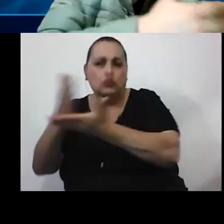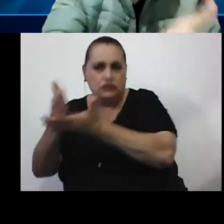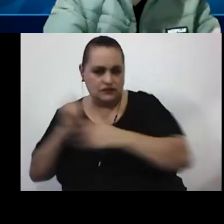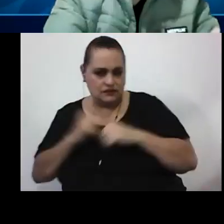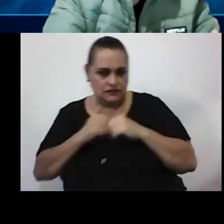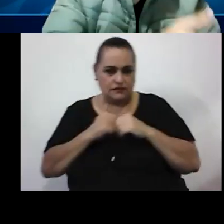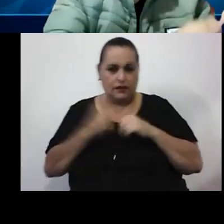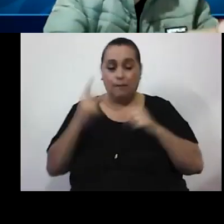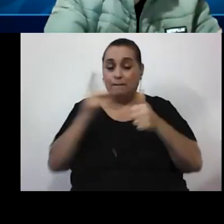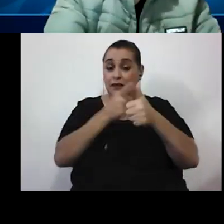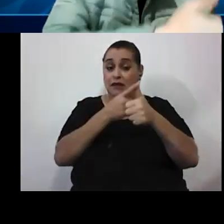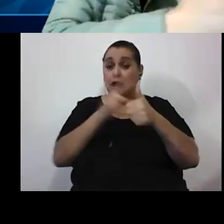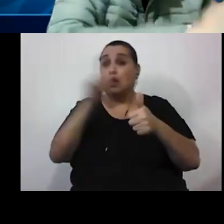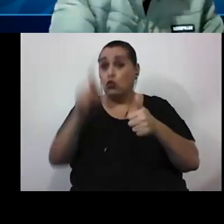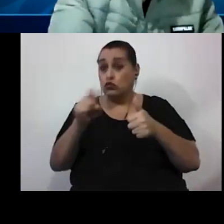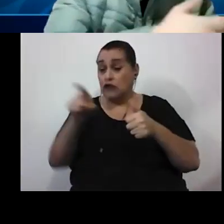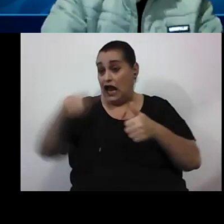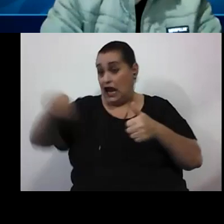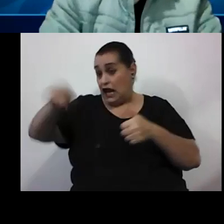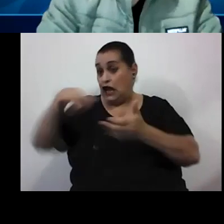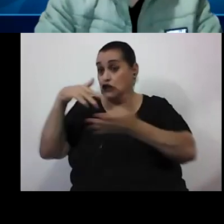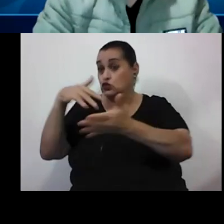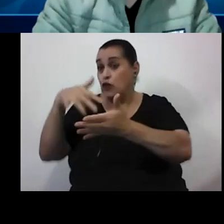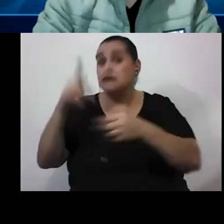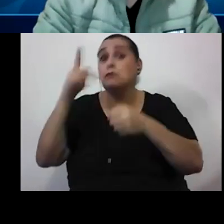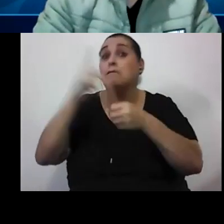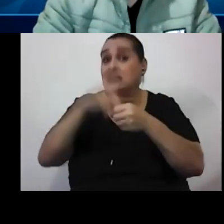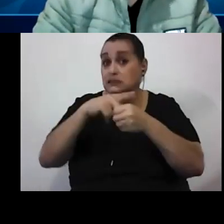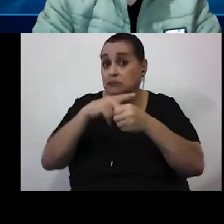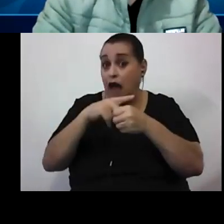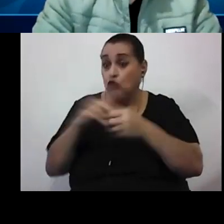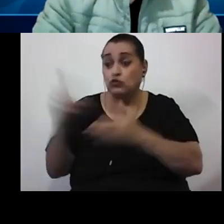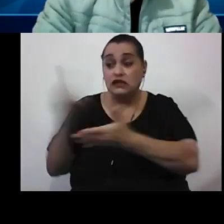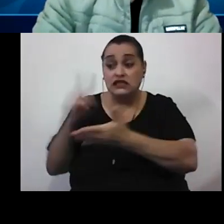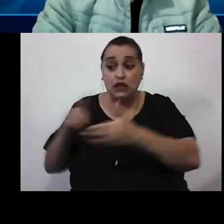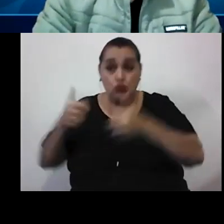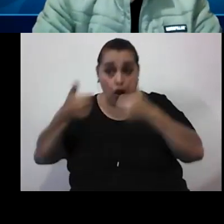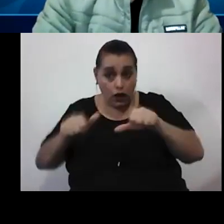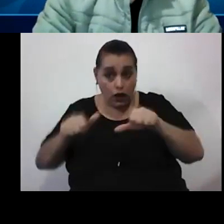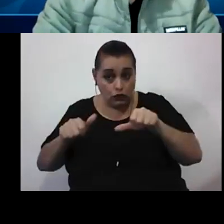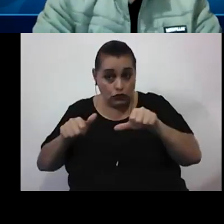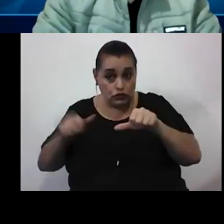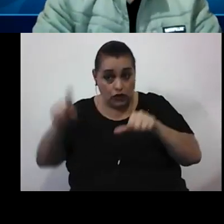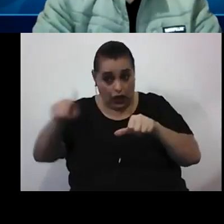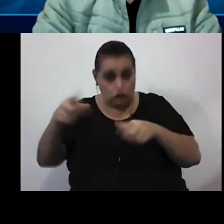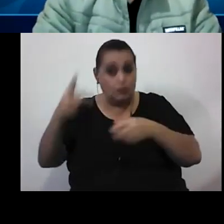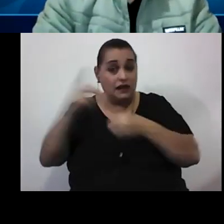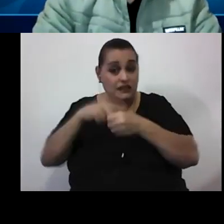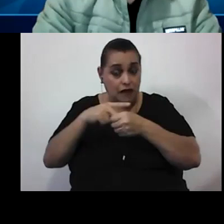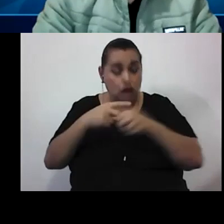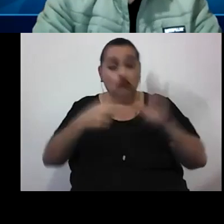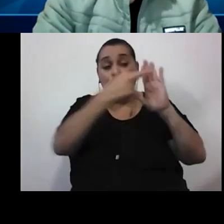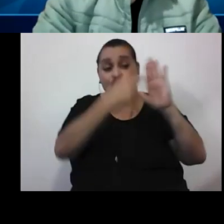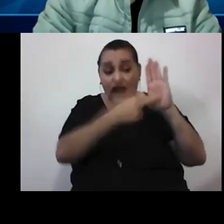¿los alumnos, los alumnas participaron en el diseño de los acuerdos? Las reglas, las normas,